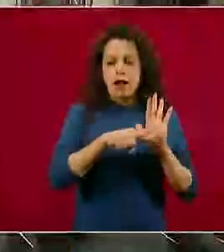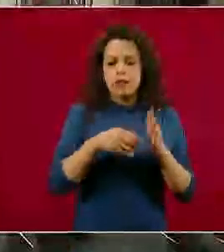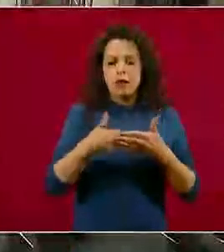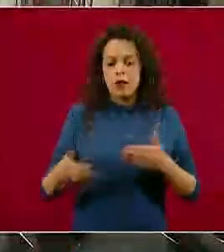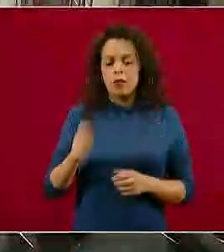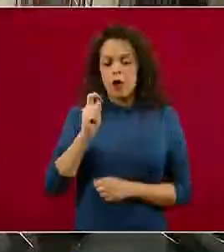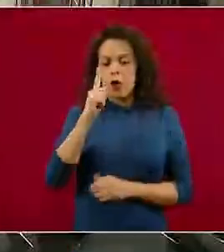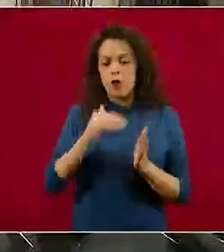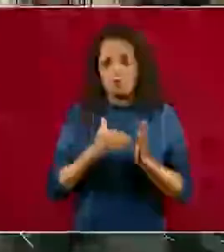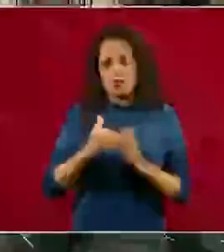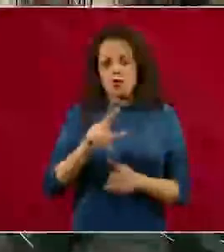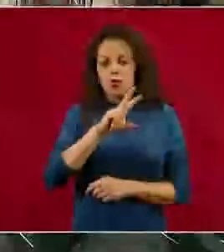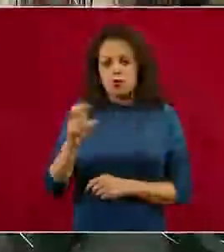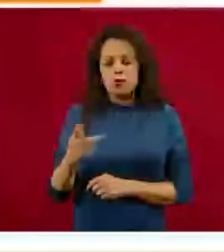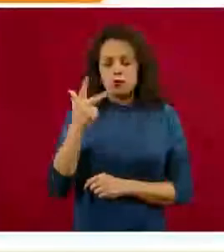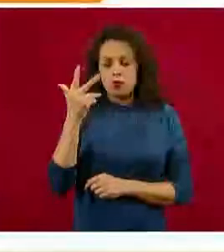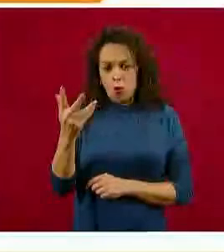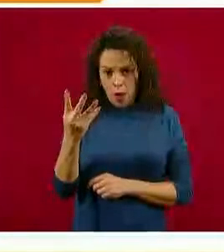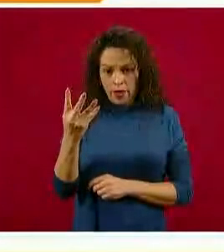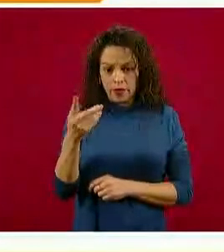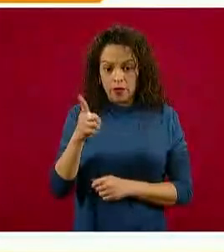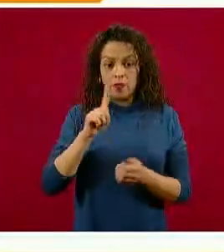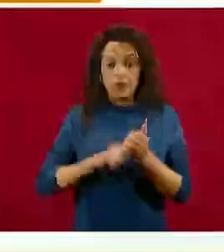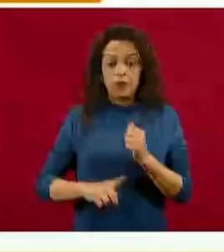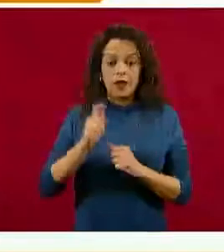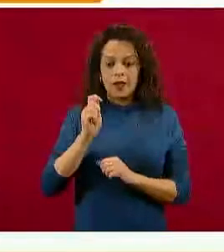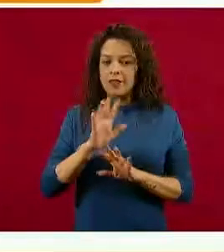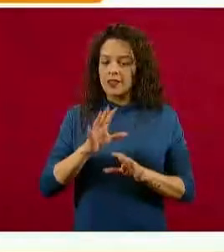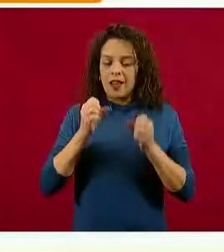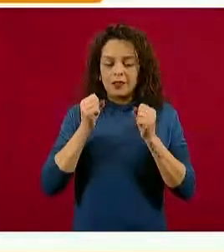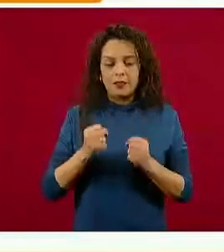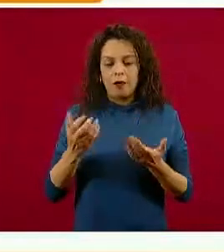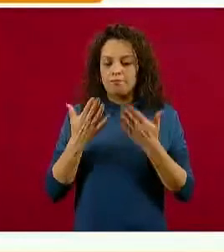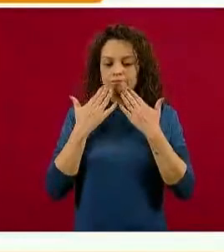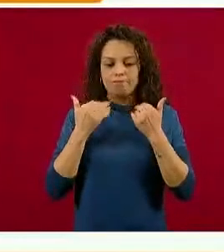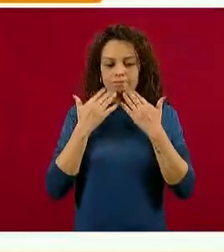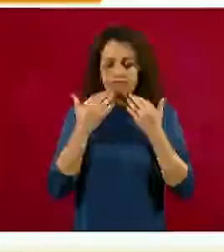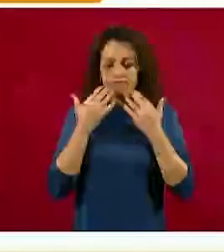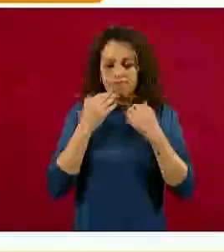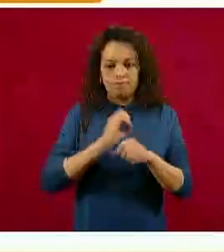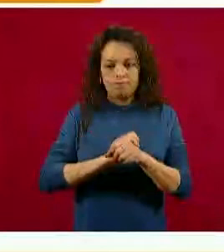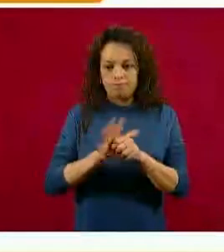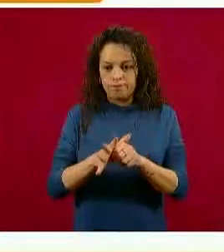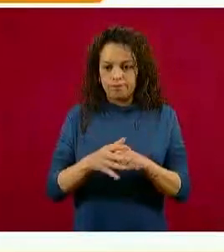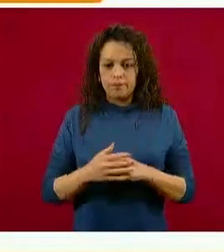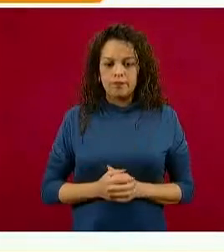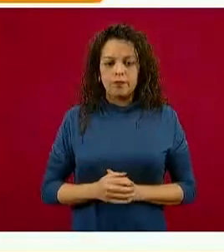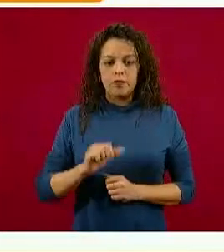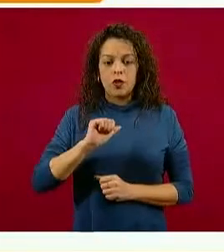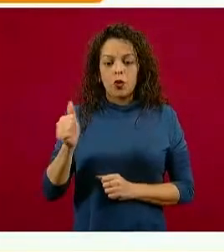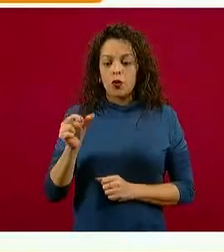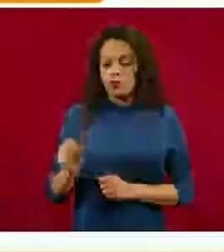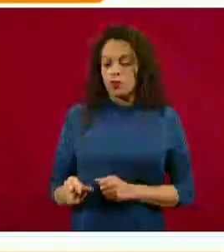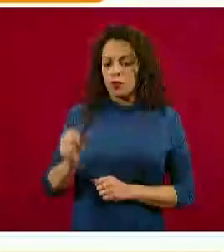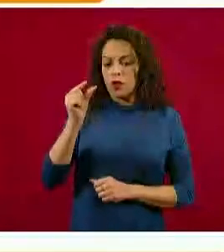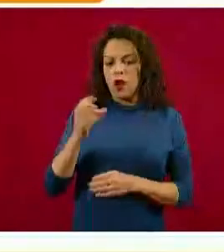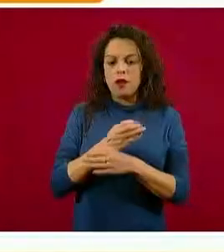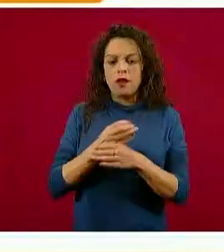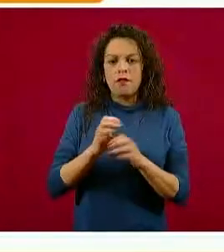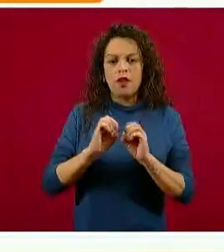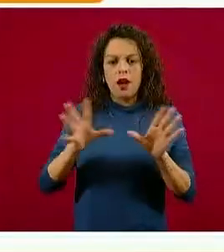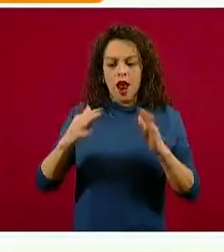1,024,804, por lo tanto se clasificaron como casos descartados de COVID. Así también en las barras de color café claro, que están en la parte